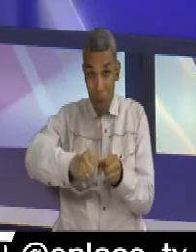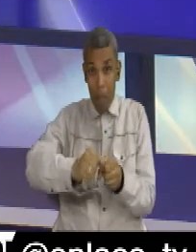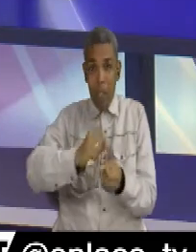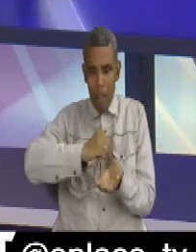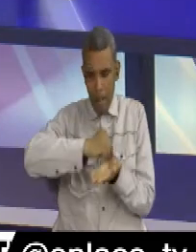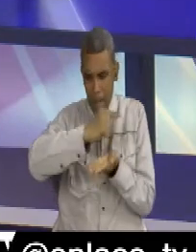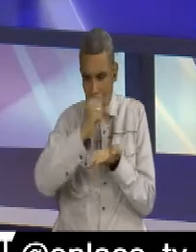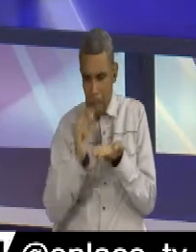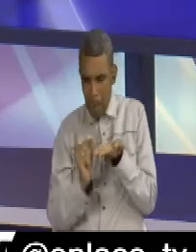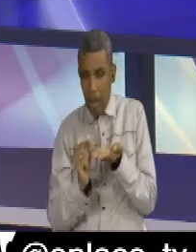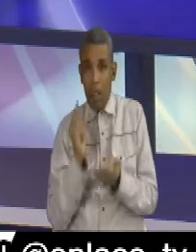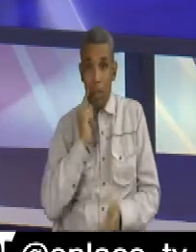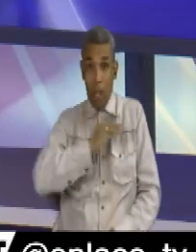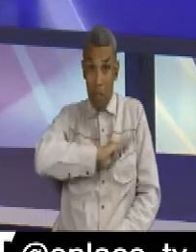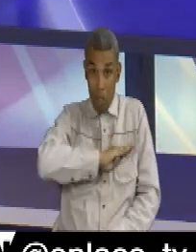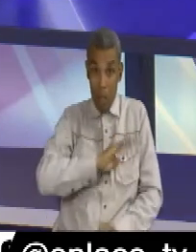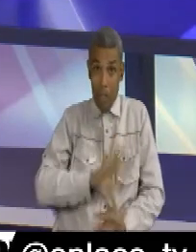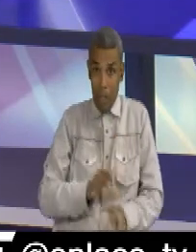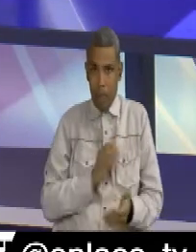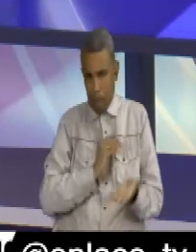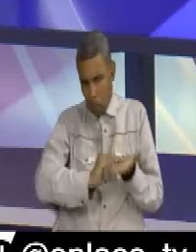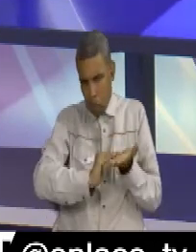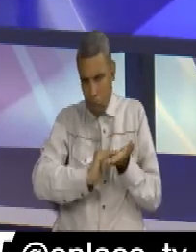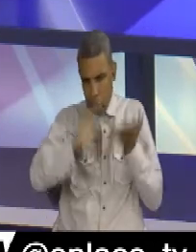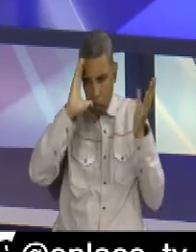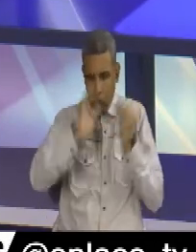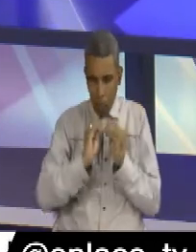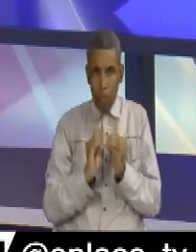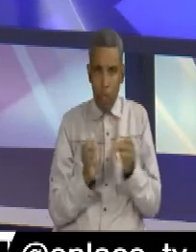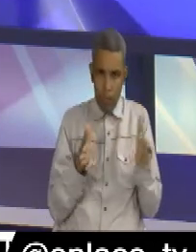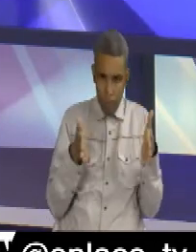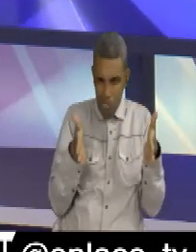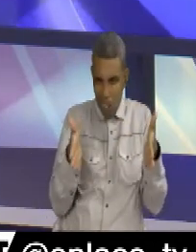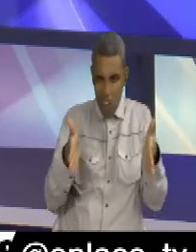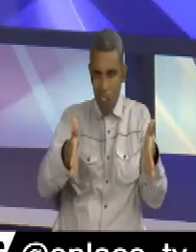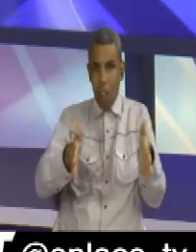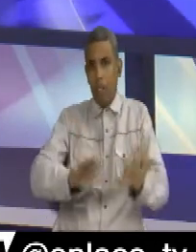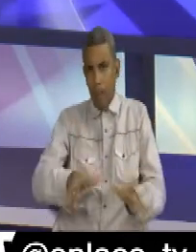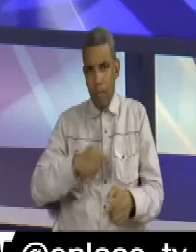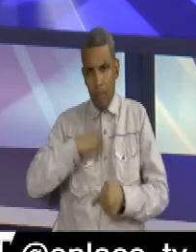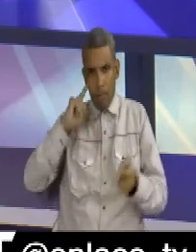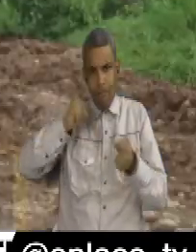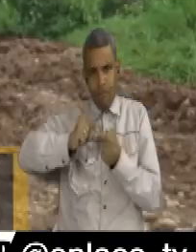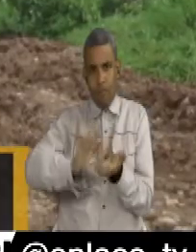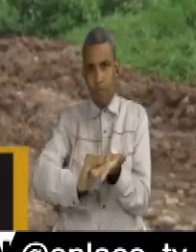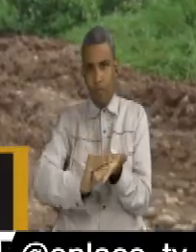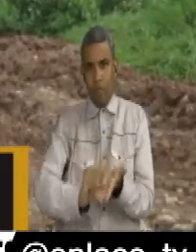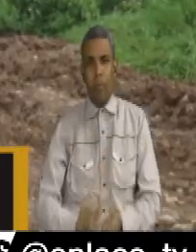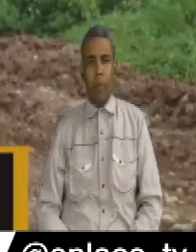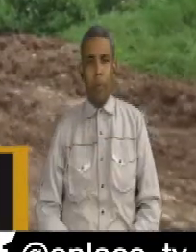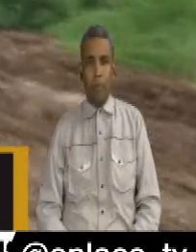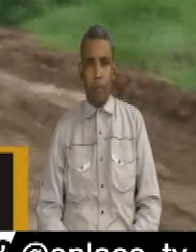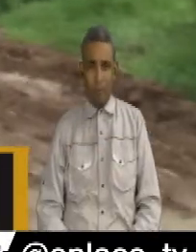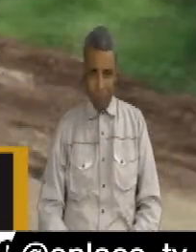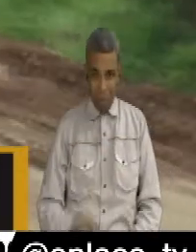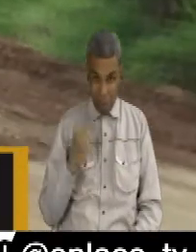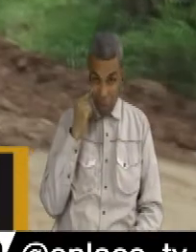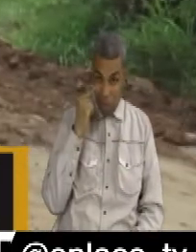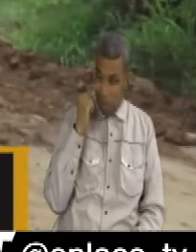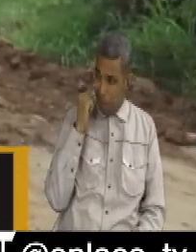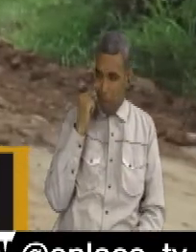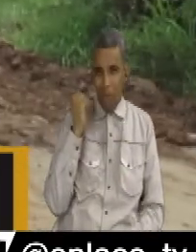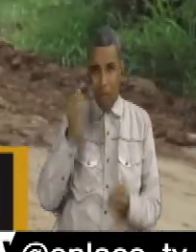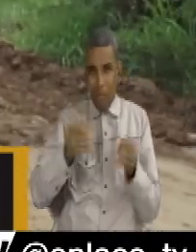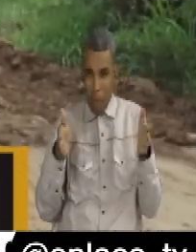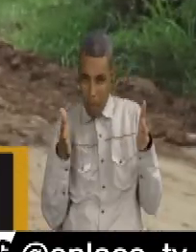el municipio adelantan trabajos para mejorar algunos tramos de esta importante vía. El deterioro en que hoy se encuentra la carretera nacional